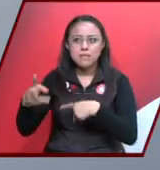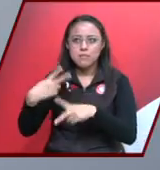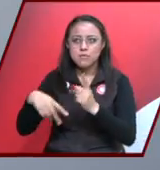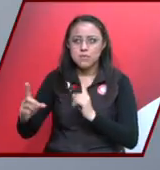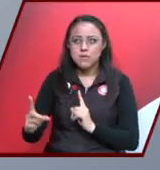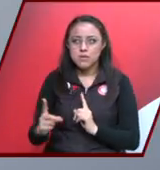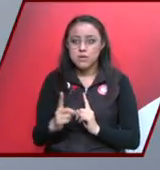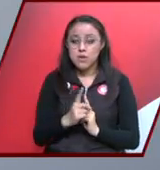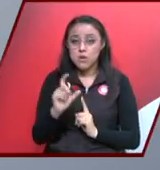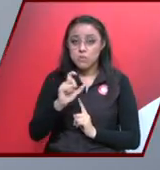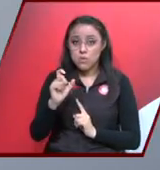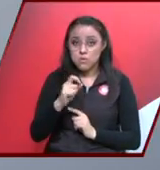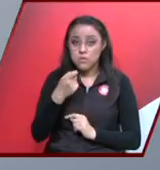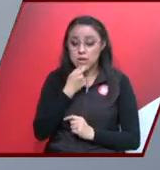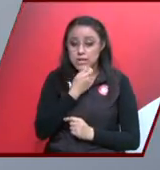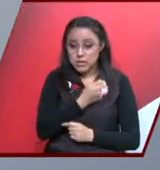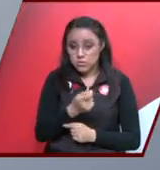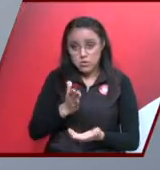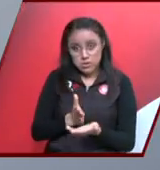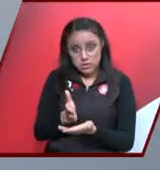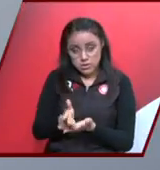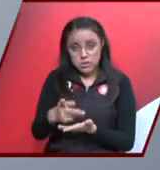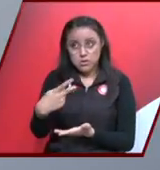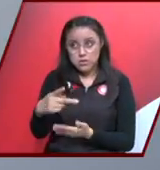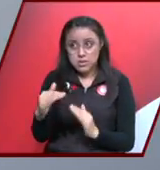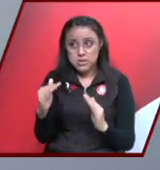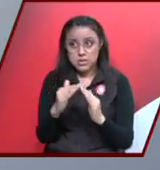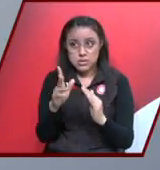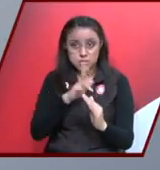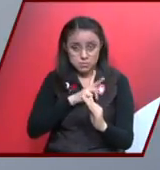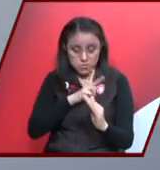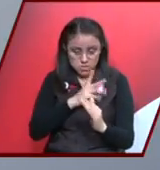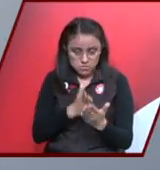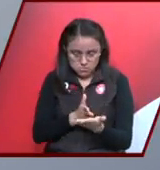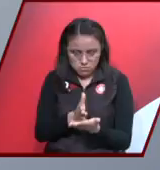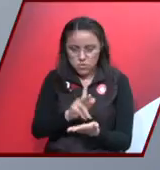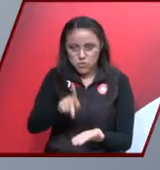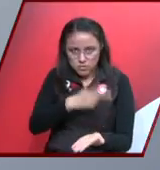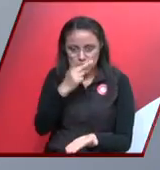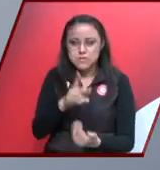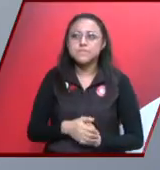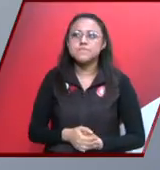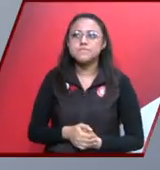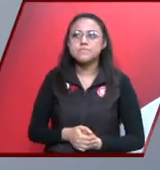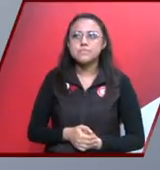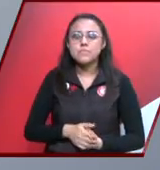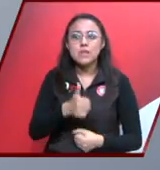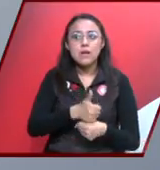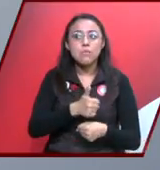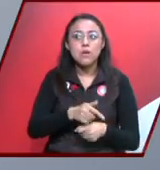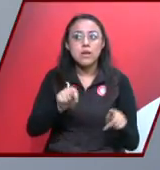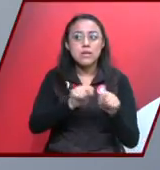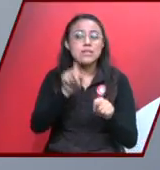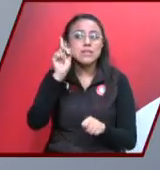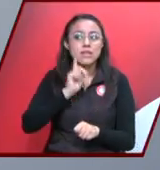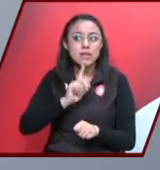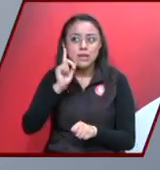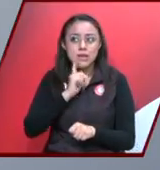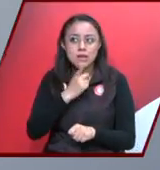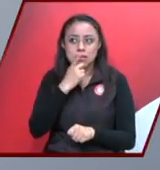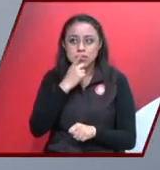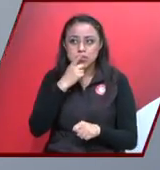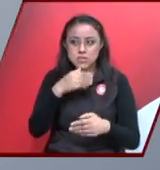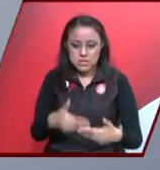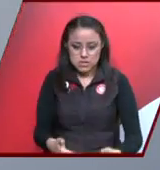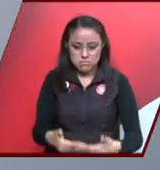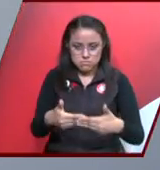regresan y ya cuando el niño va a ingresar otra vez a mi casa, la abuela y la tía se ponen